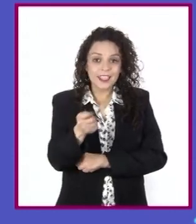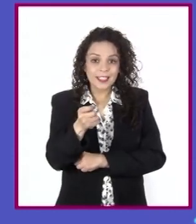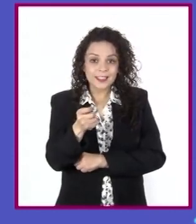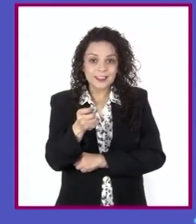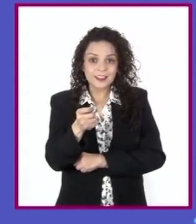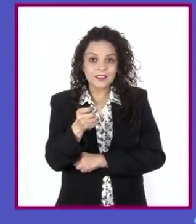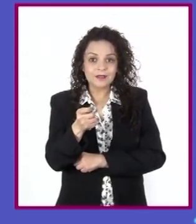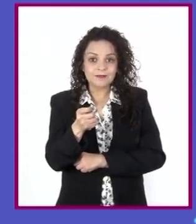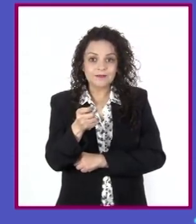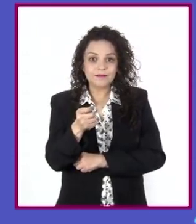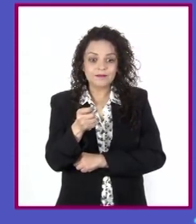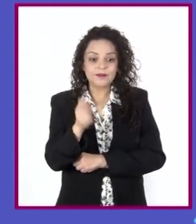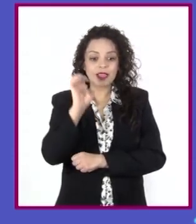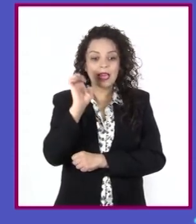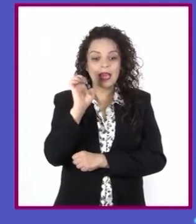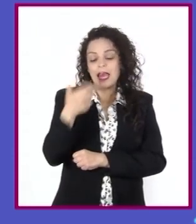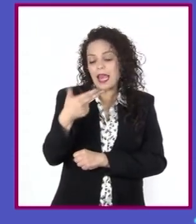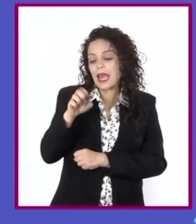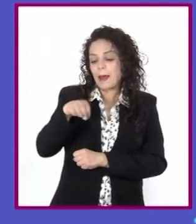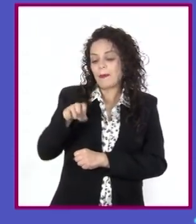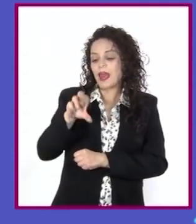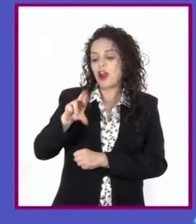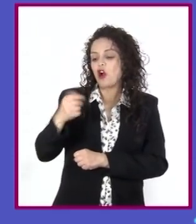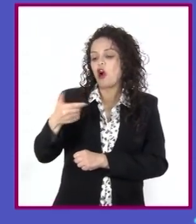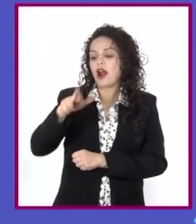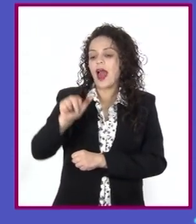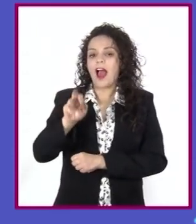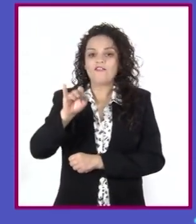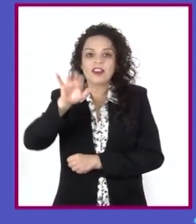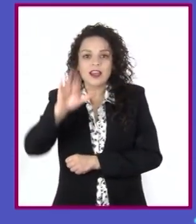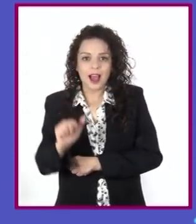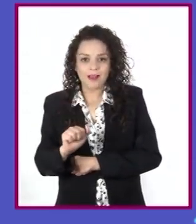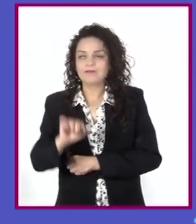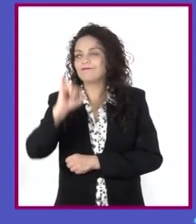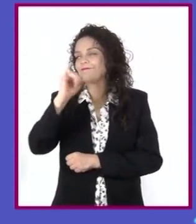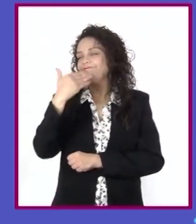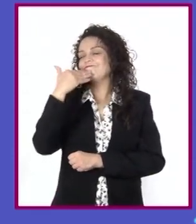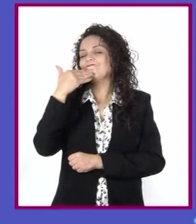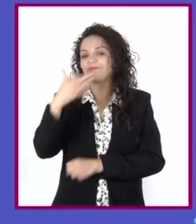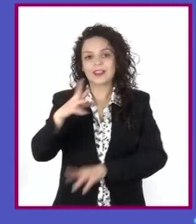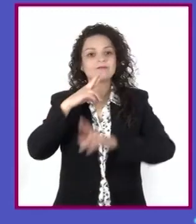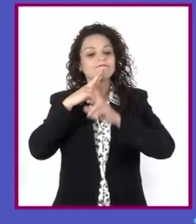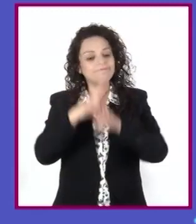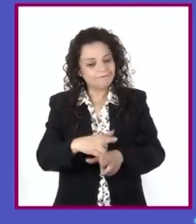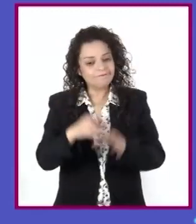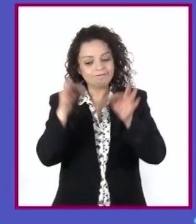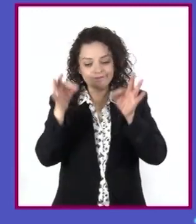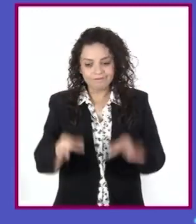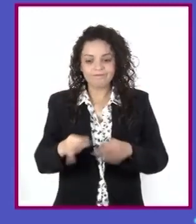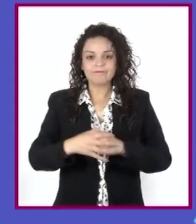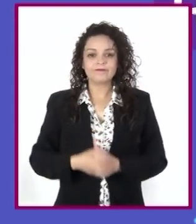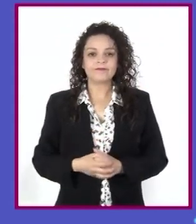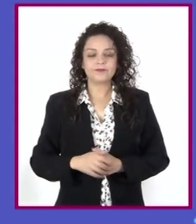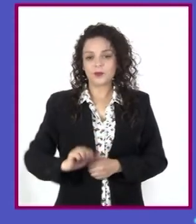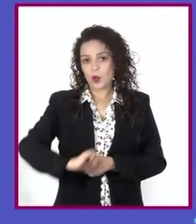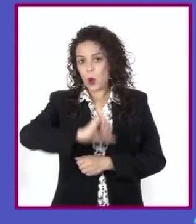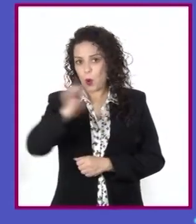referencia hemerográfica. Muy bien contestado. Te ayudo con la